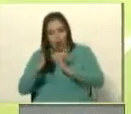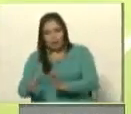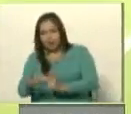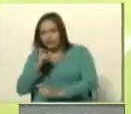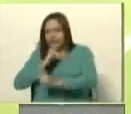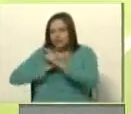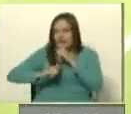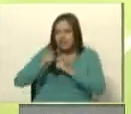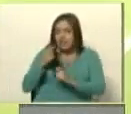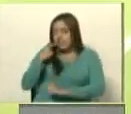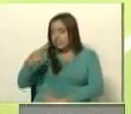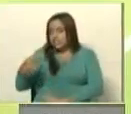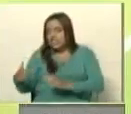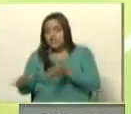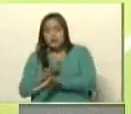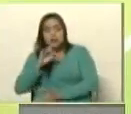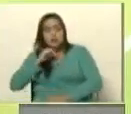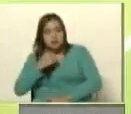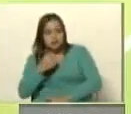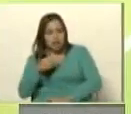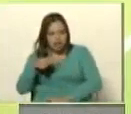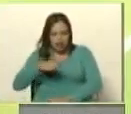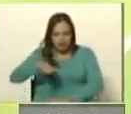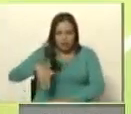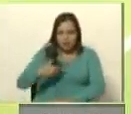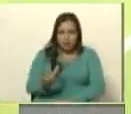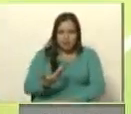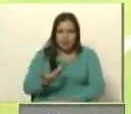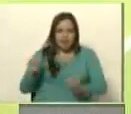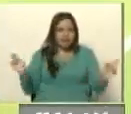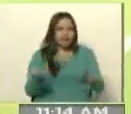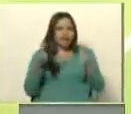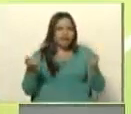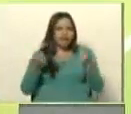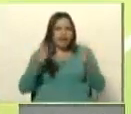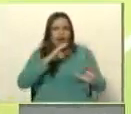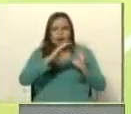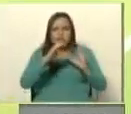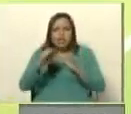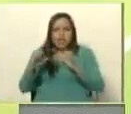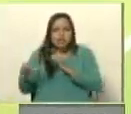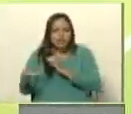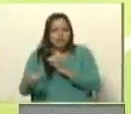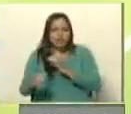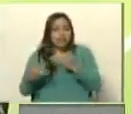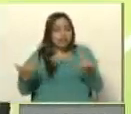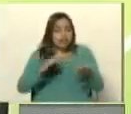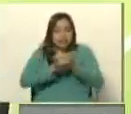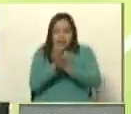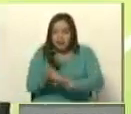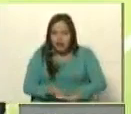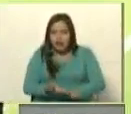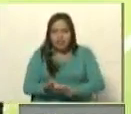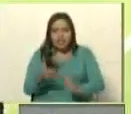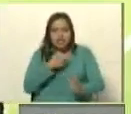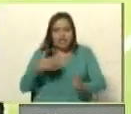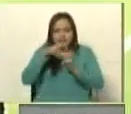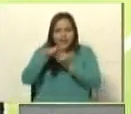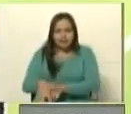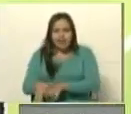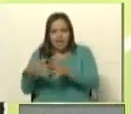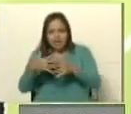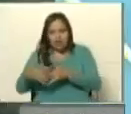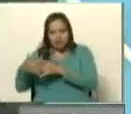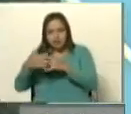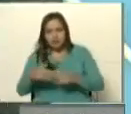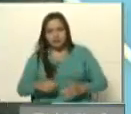complicada, dicen ellos, de Rusia. ¿Es posible derrotar esta campaña mediática, esta hegemonía mediática que se quiere imponer desde los Estados Unidos? Yo creo